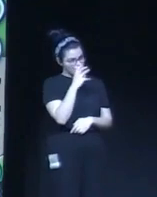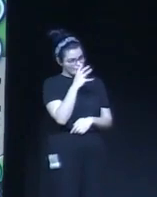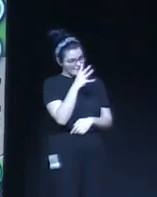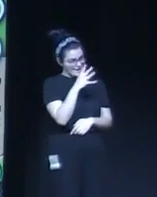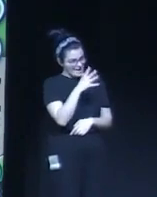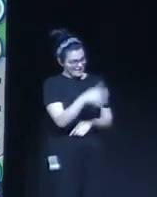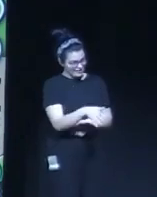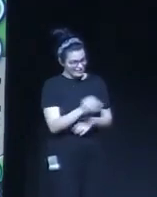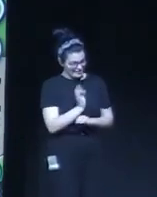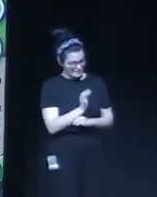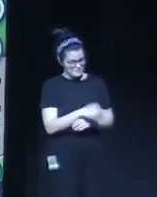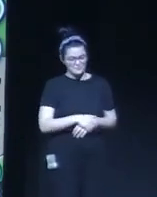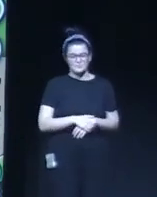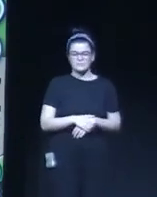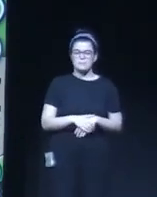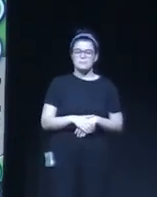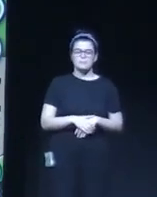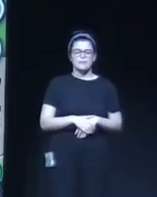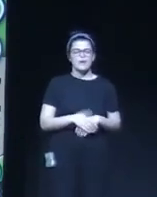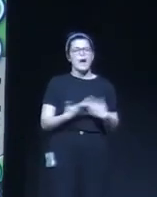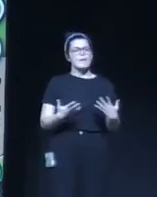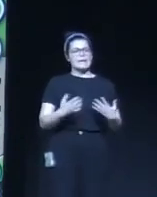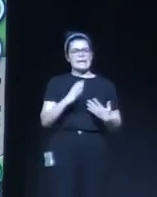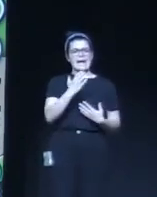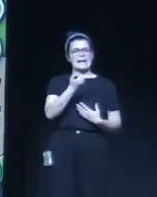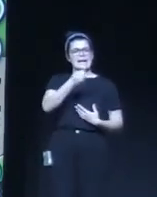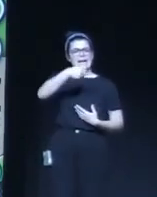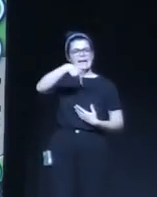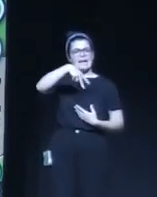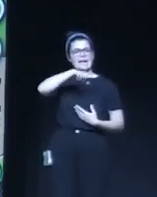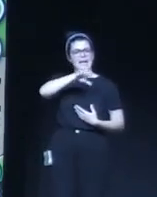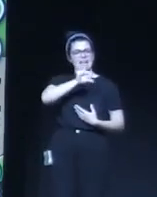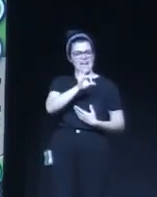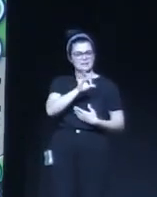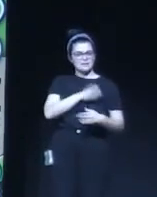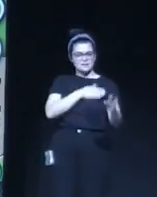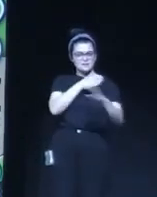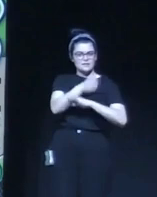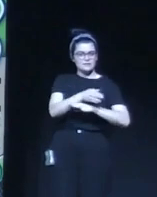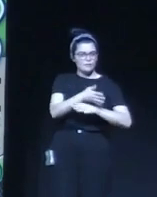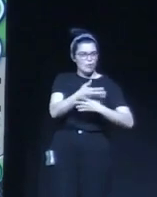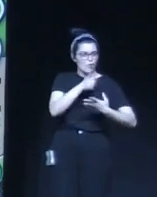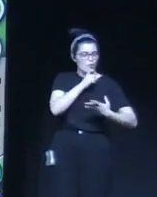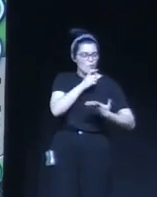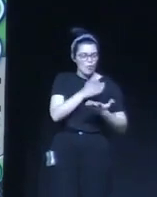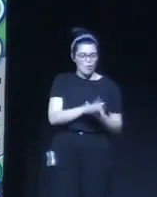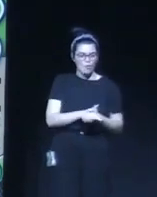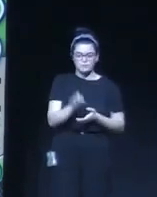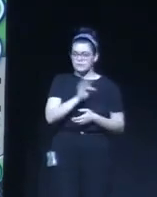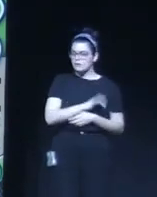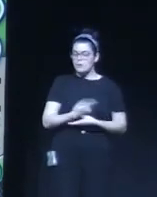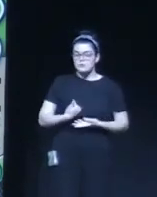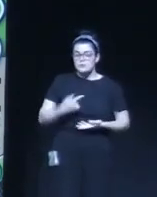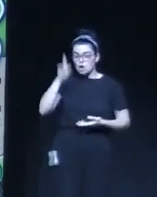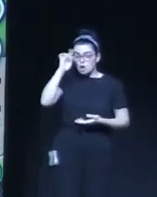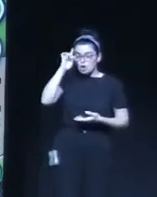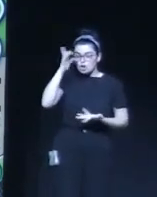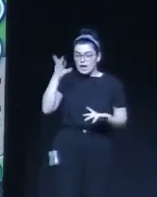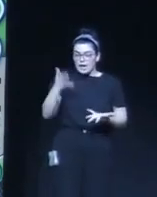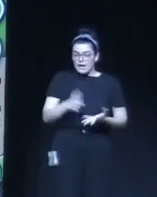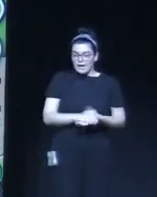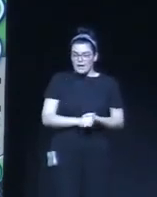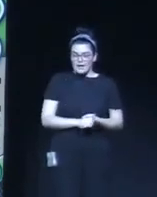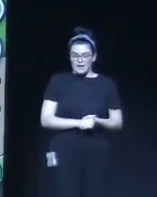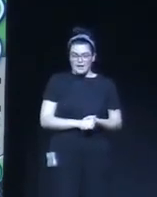oye, bien, estoy... ¿Cómo es lo de ir a Cannes? Ah, pues qué sé yo, ya no sé. Es que no sé cómo... No